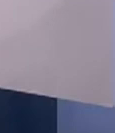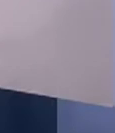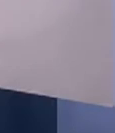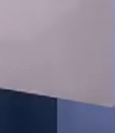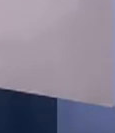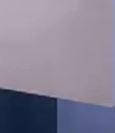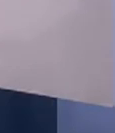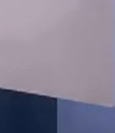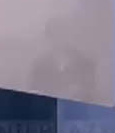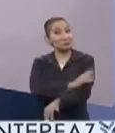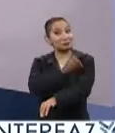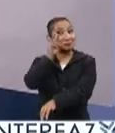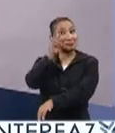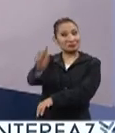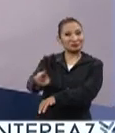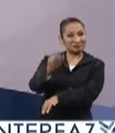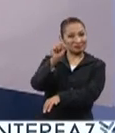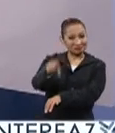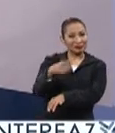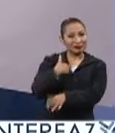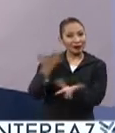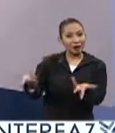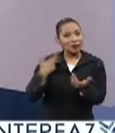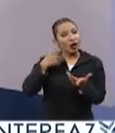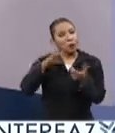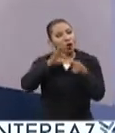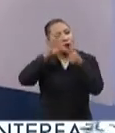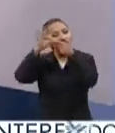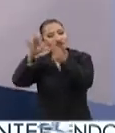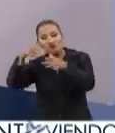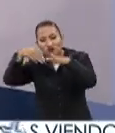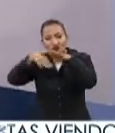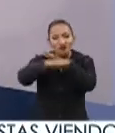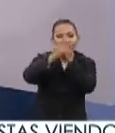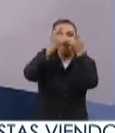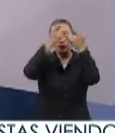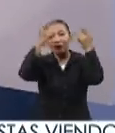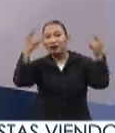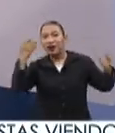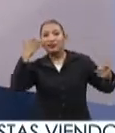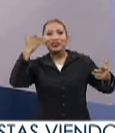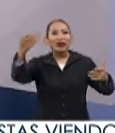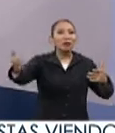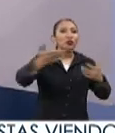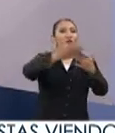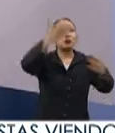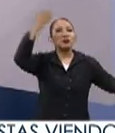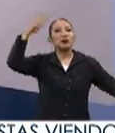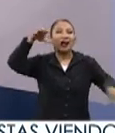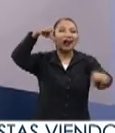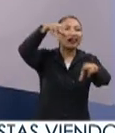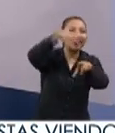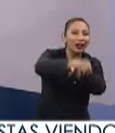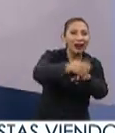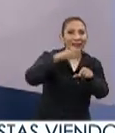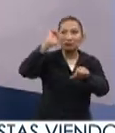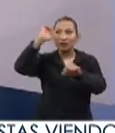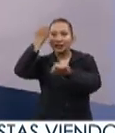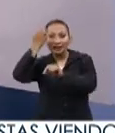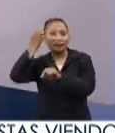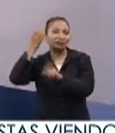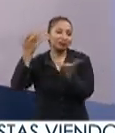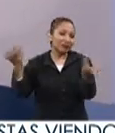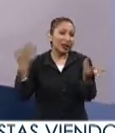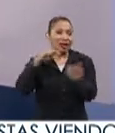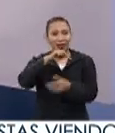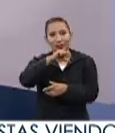Pues muy emocionados de ver esta cápsula, Ana Cris. Así es, nos llevaste en este túnel del tiempo de las grandes conquistas espaciales y